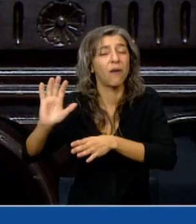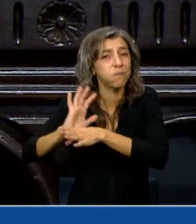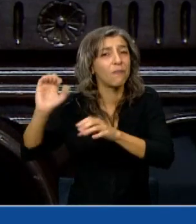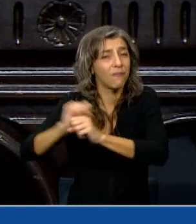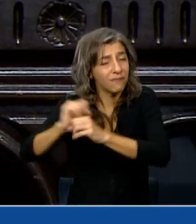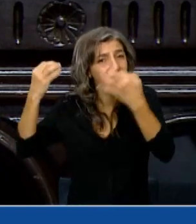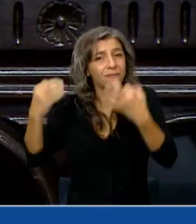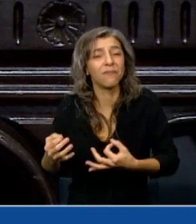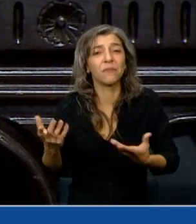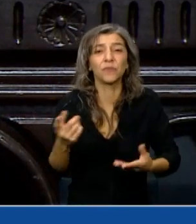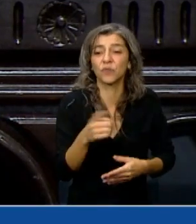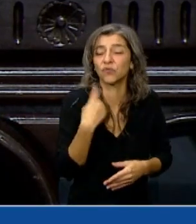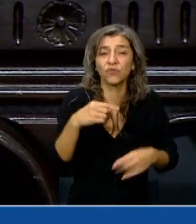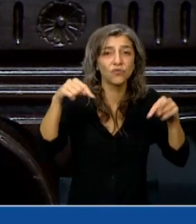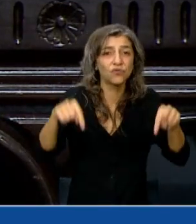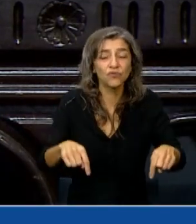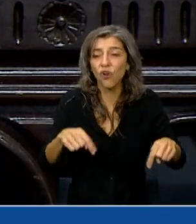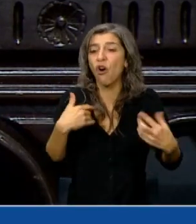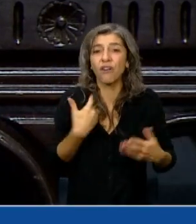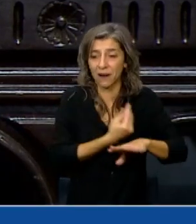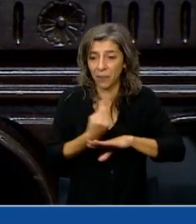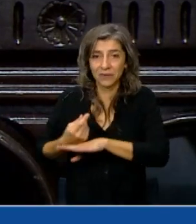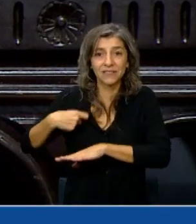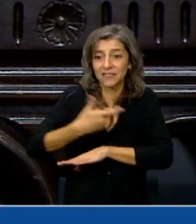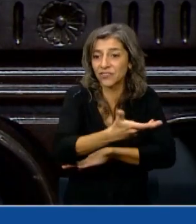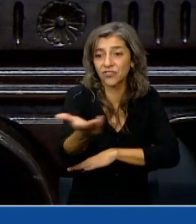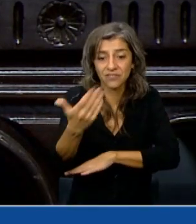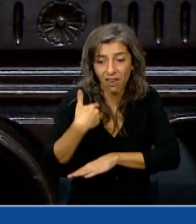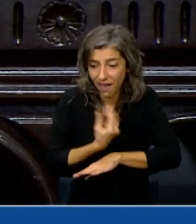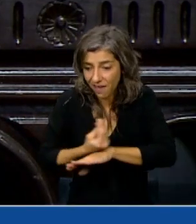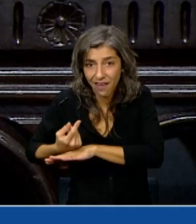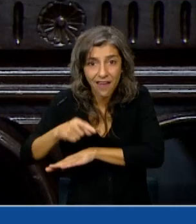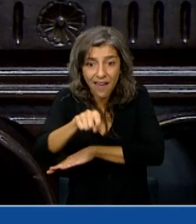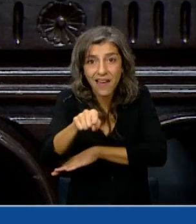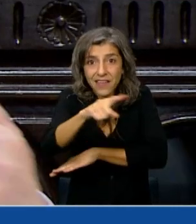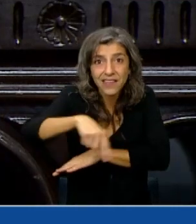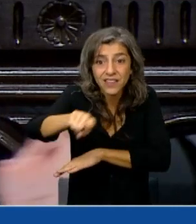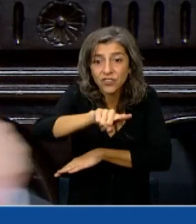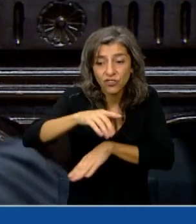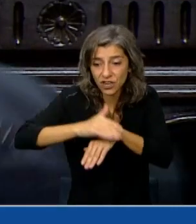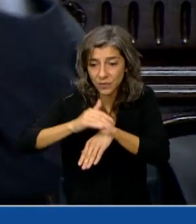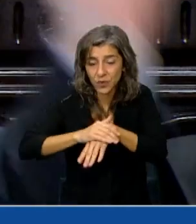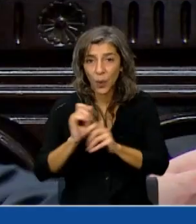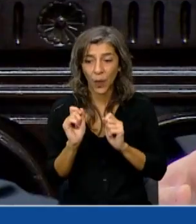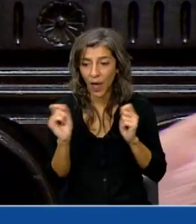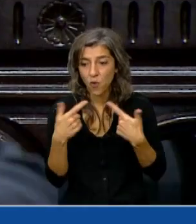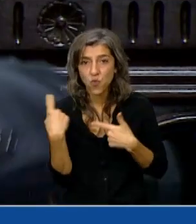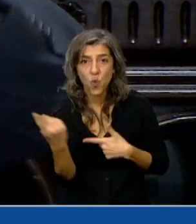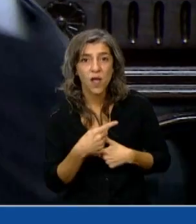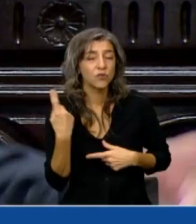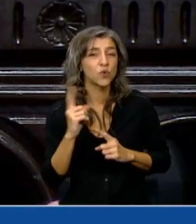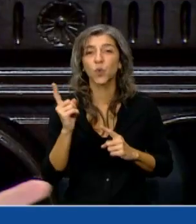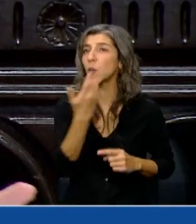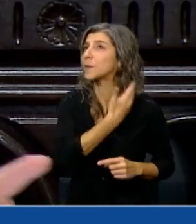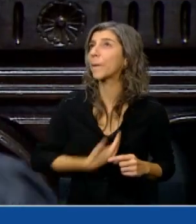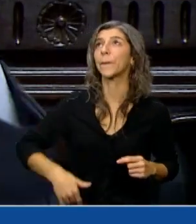la espalda a todos los que estamos representando. Hagamos, es nuestra responsabilidad. No es ni de la jefa, ni